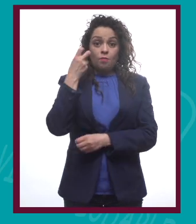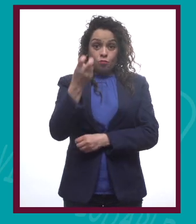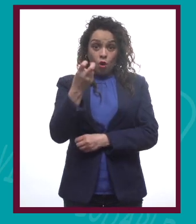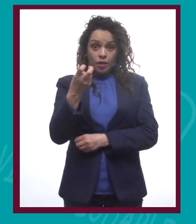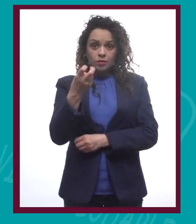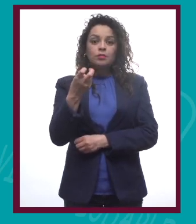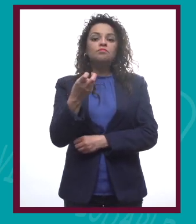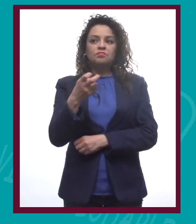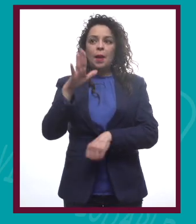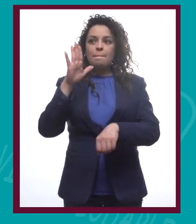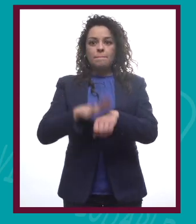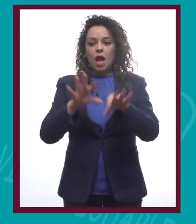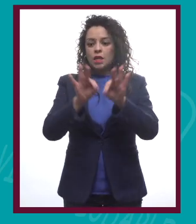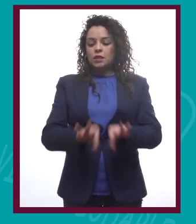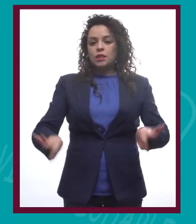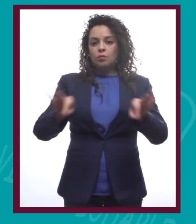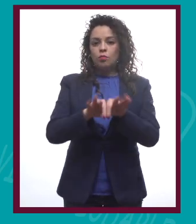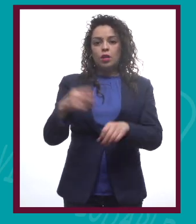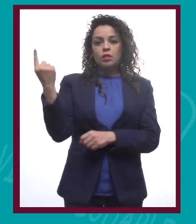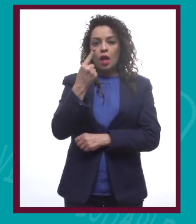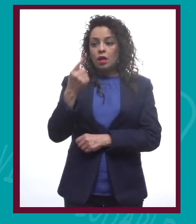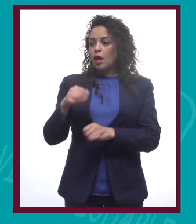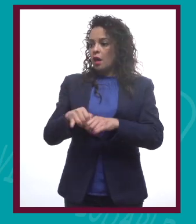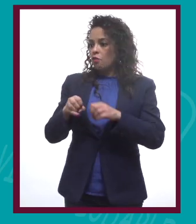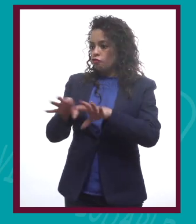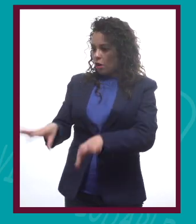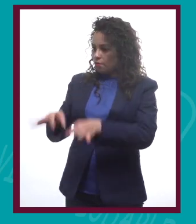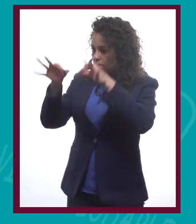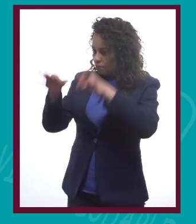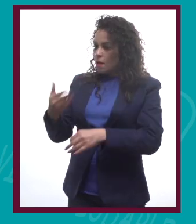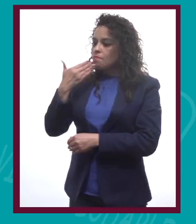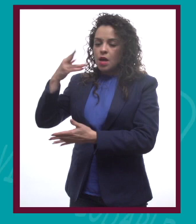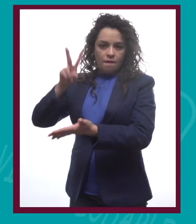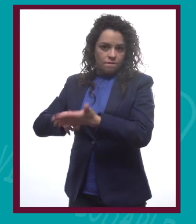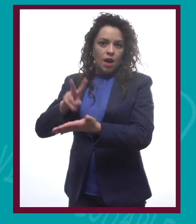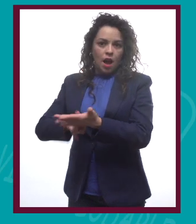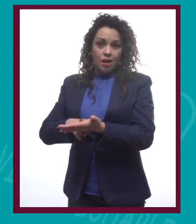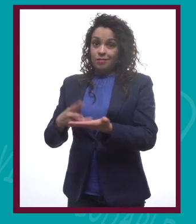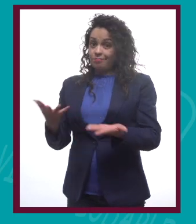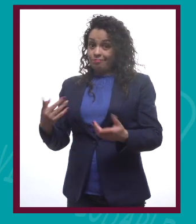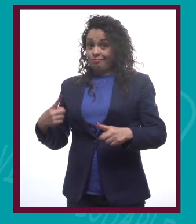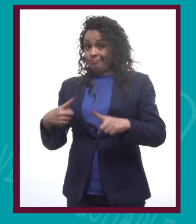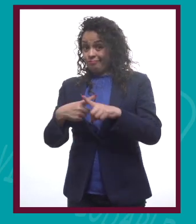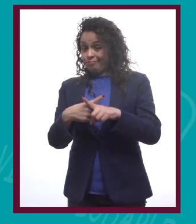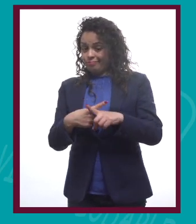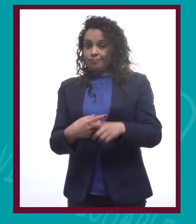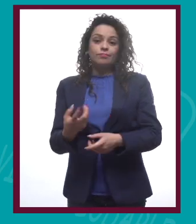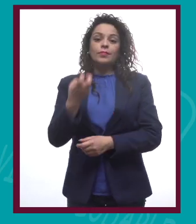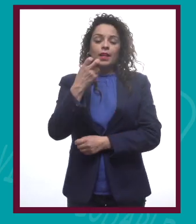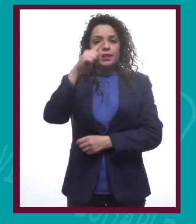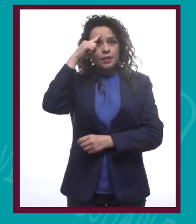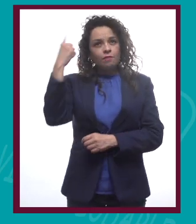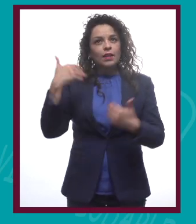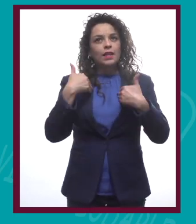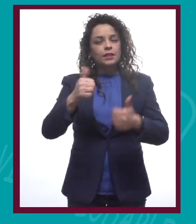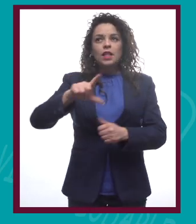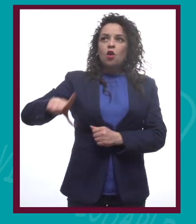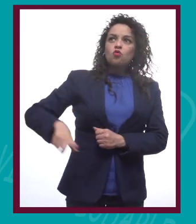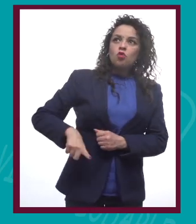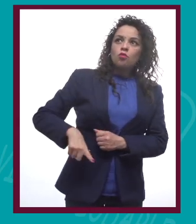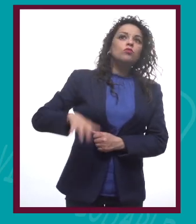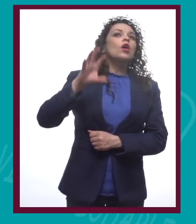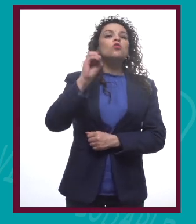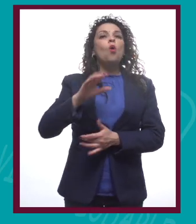y espectacularidad parecen tener más peso que el rigor informativo. Sabiendo todo esto, es fácil entender